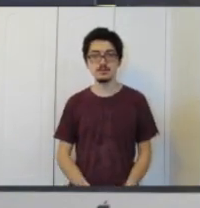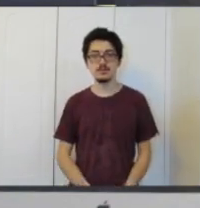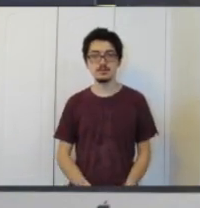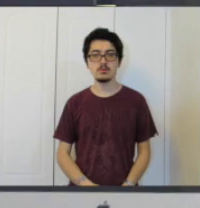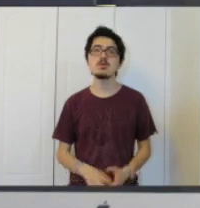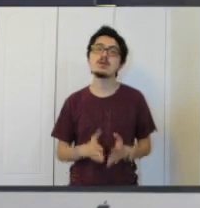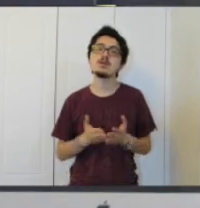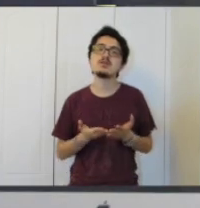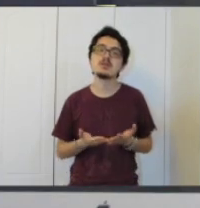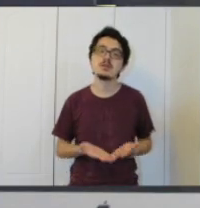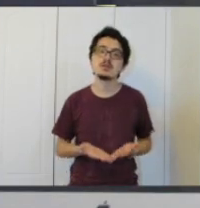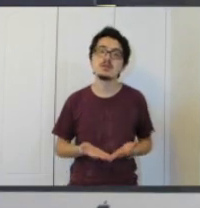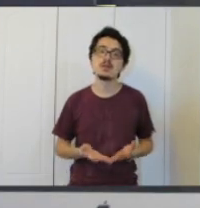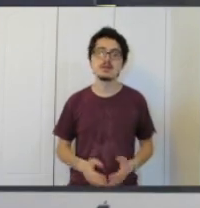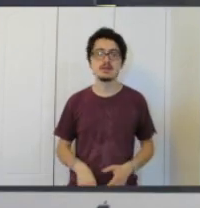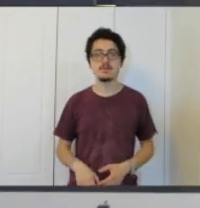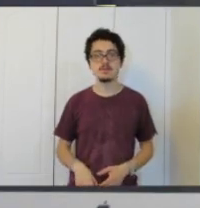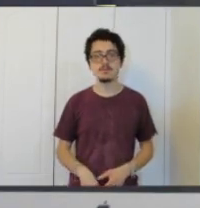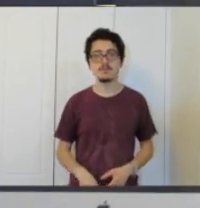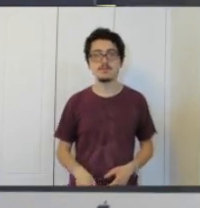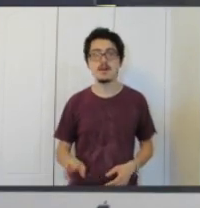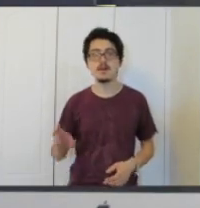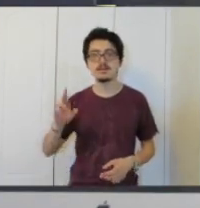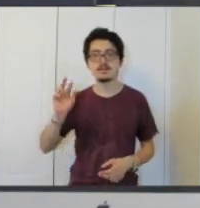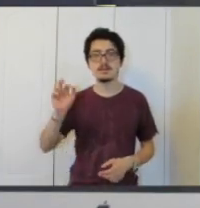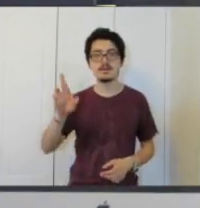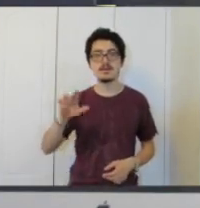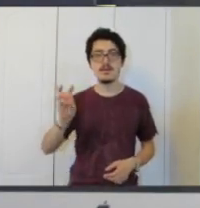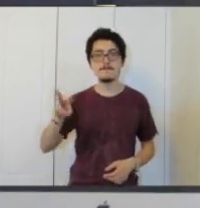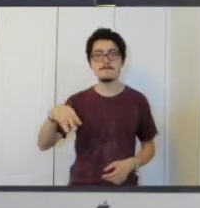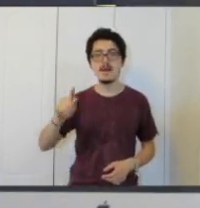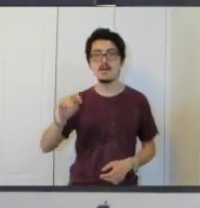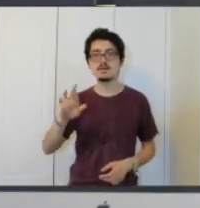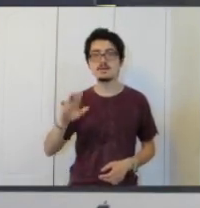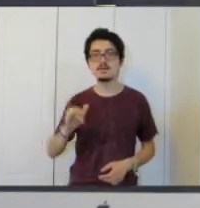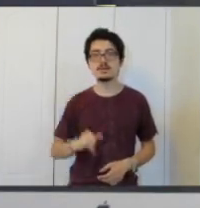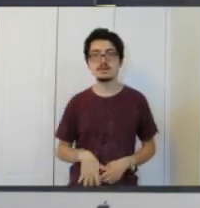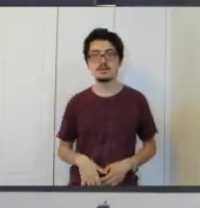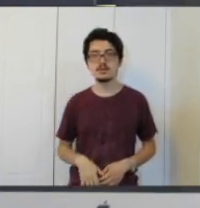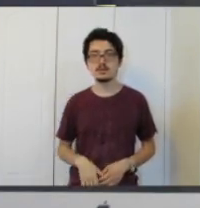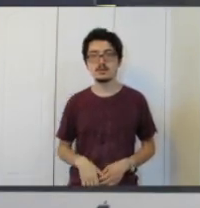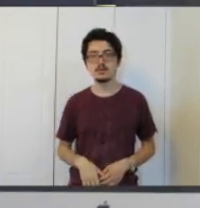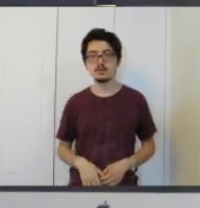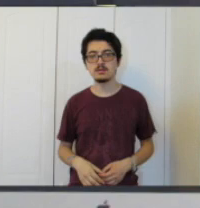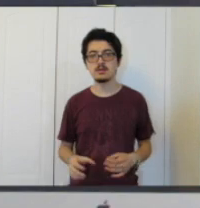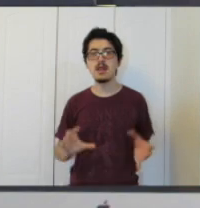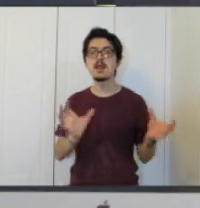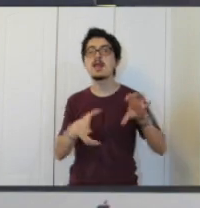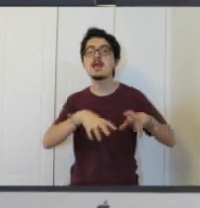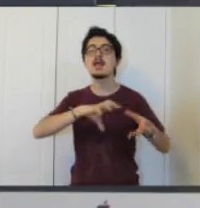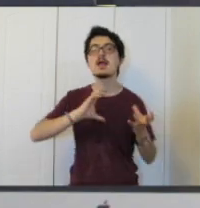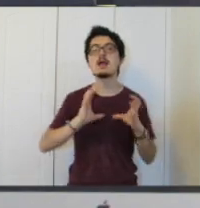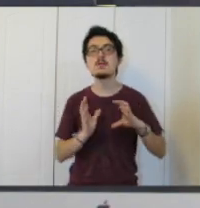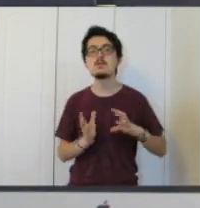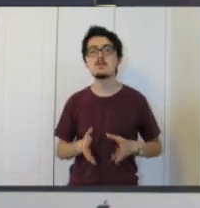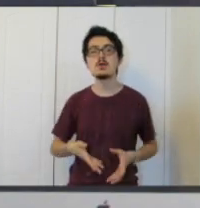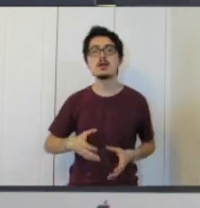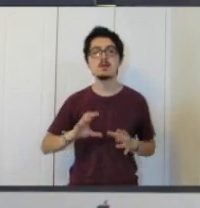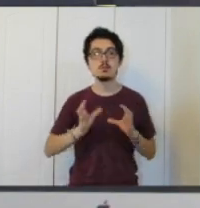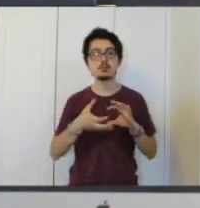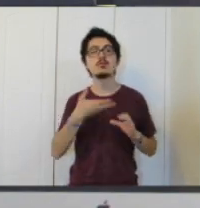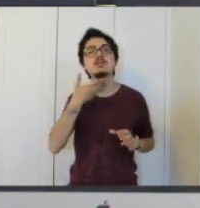si puedes hacerlo, realmente es el libro que te va a acompañar a la hora de cocinar y a la hora de disfrutar del tema del